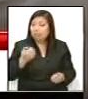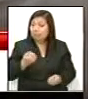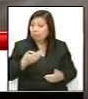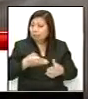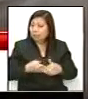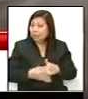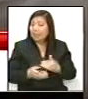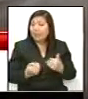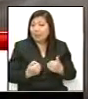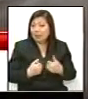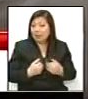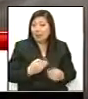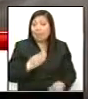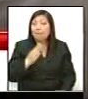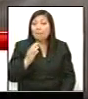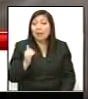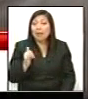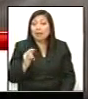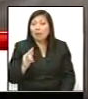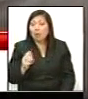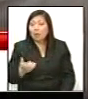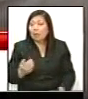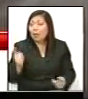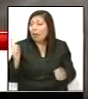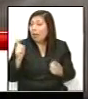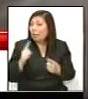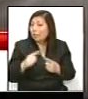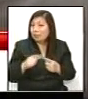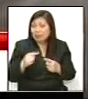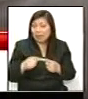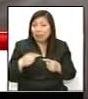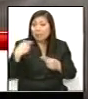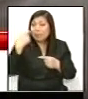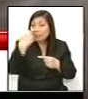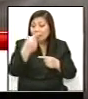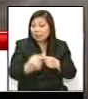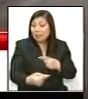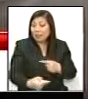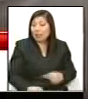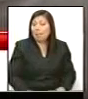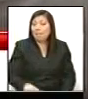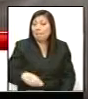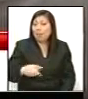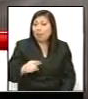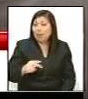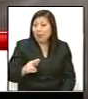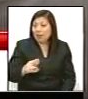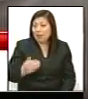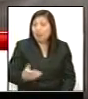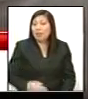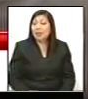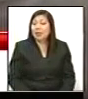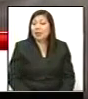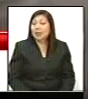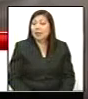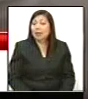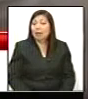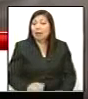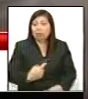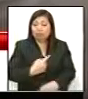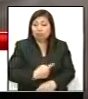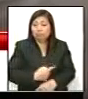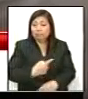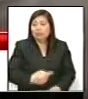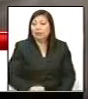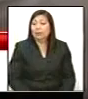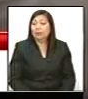se tendrá que llamar Bedoya hasta donde llega y después Graña y Montero, que es el que la va a continuar según parece. Con peaje,